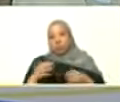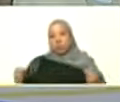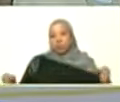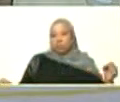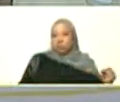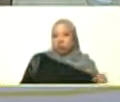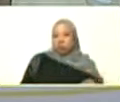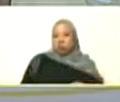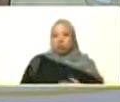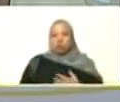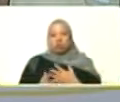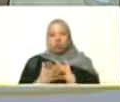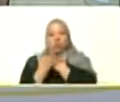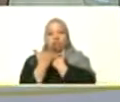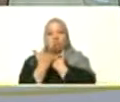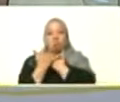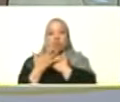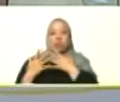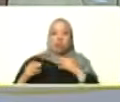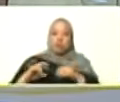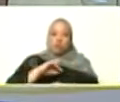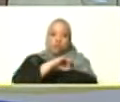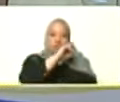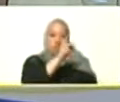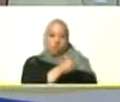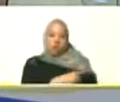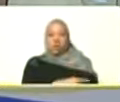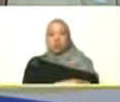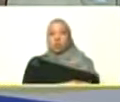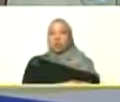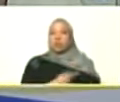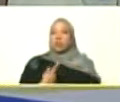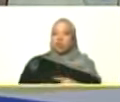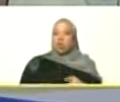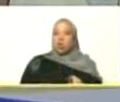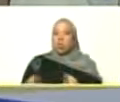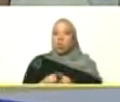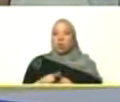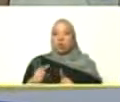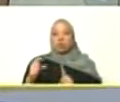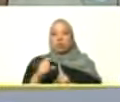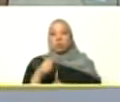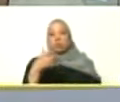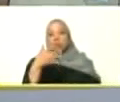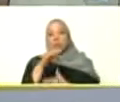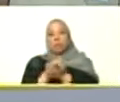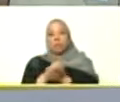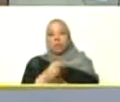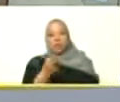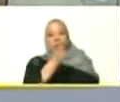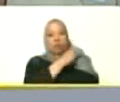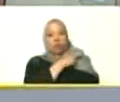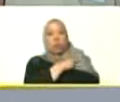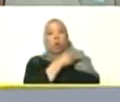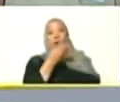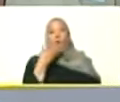espiritual y empuje y fuerza. Igual las palabras de Gabriela, la directora, joven.